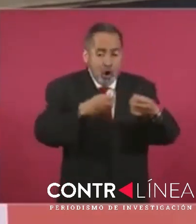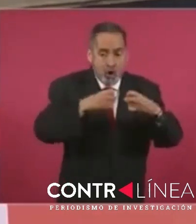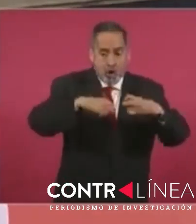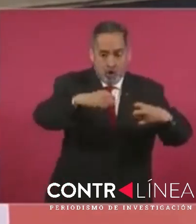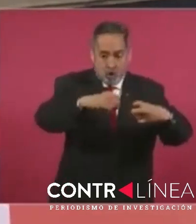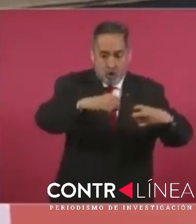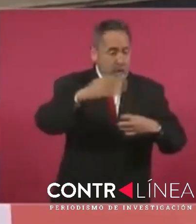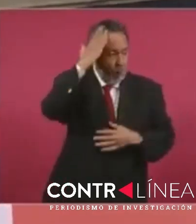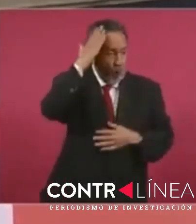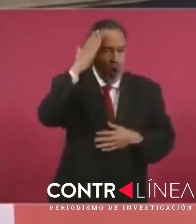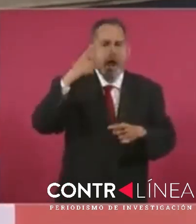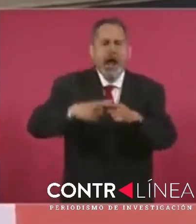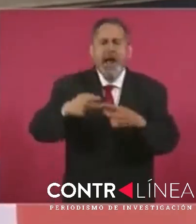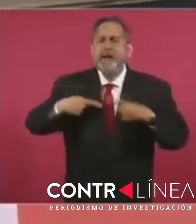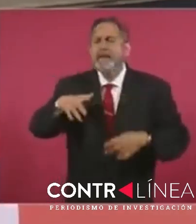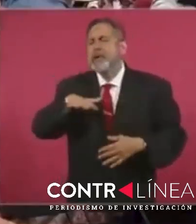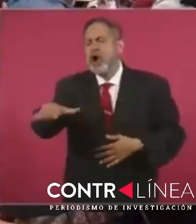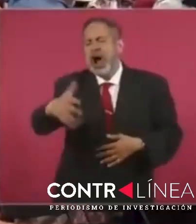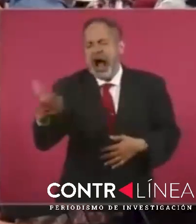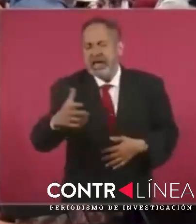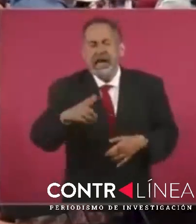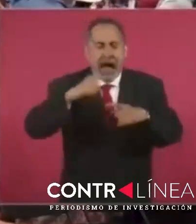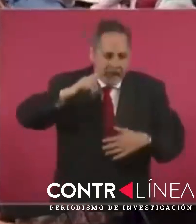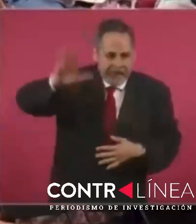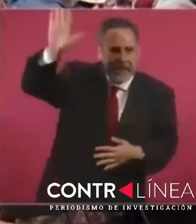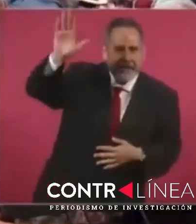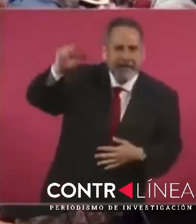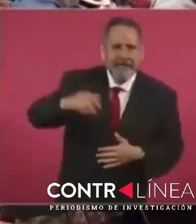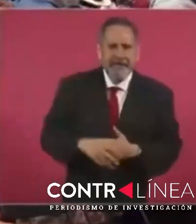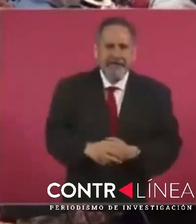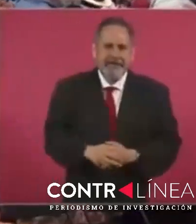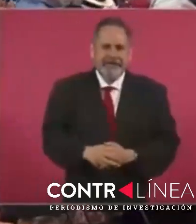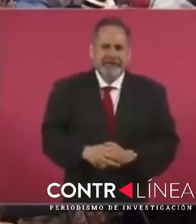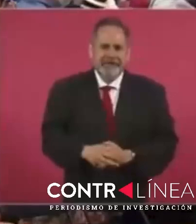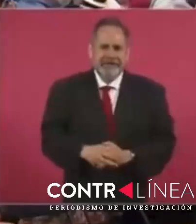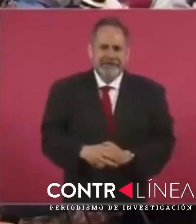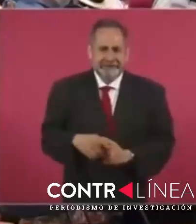elija el pueblo, a jueces y magistrados.